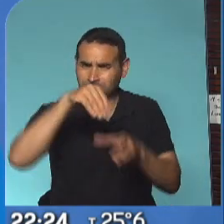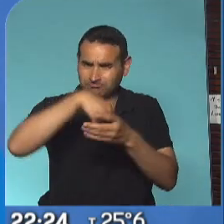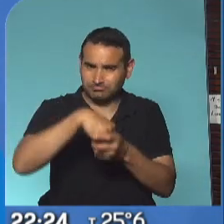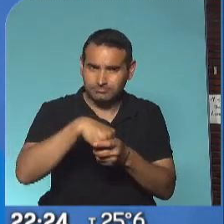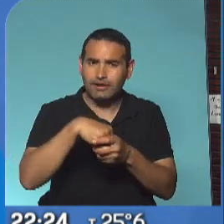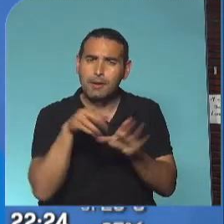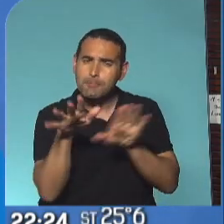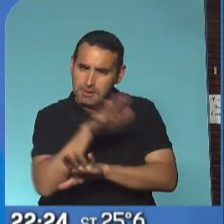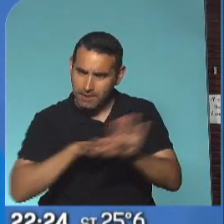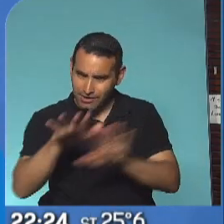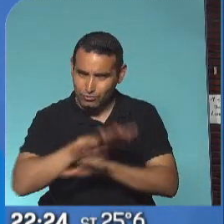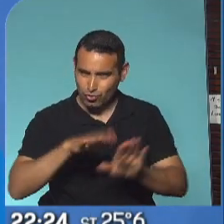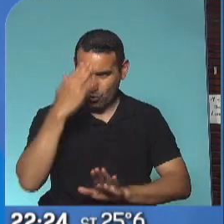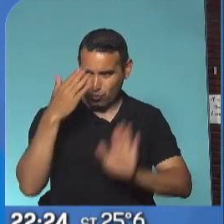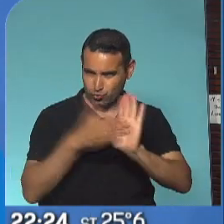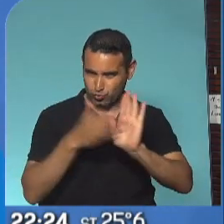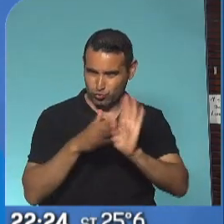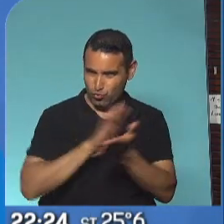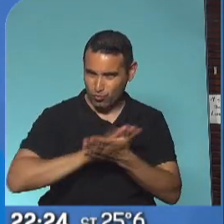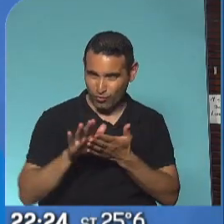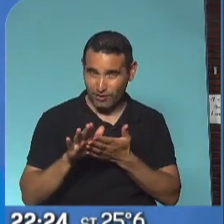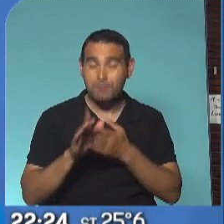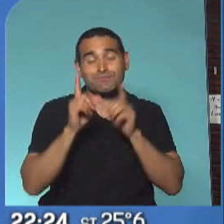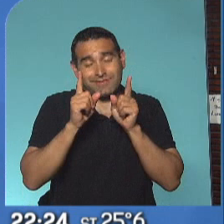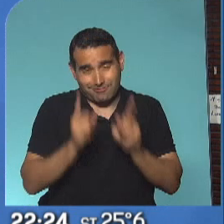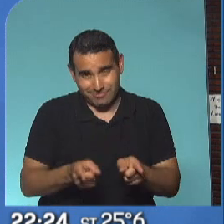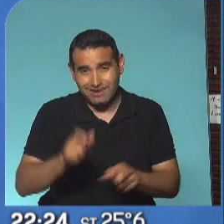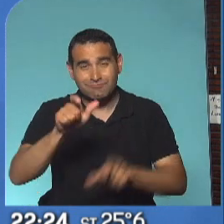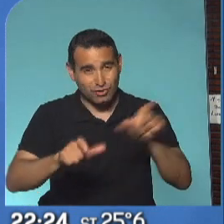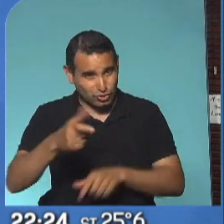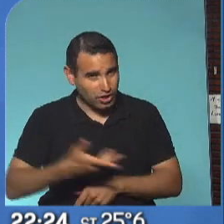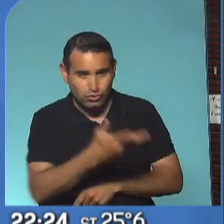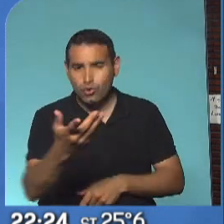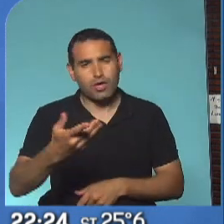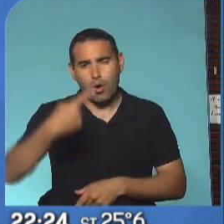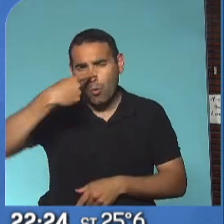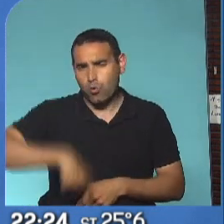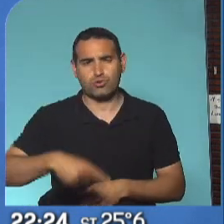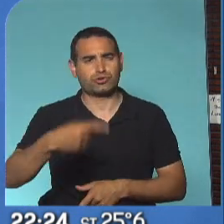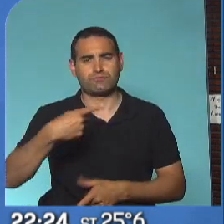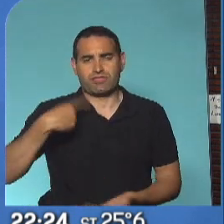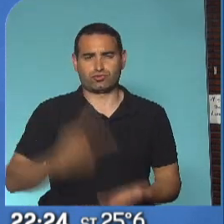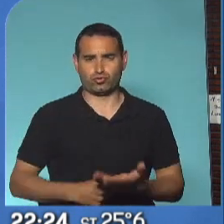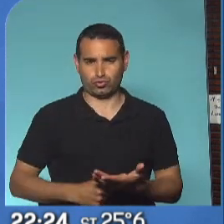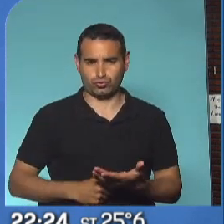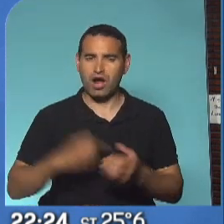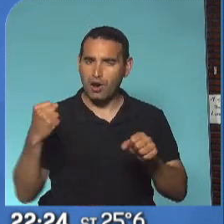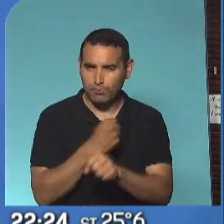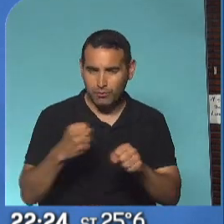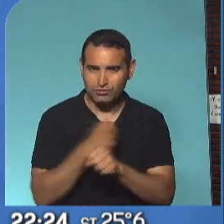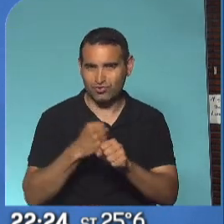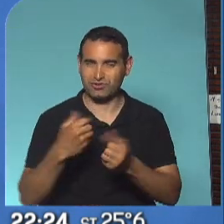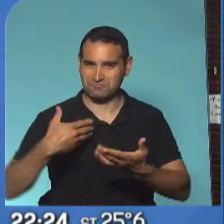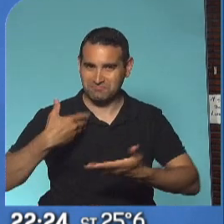la elaboración de esta nueva Constitución, sino que también tengan la última palabra en su aprobación y en la